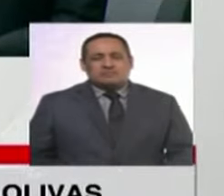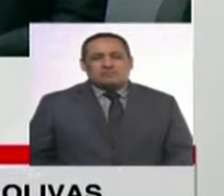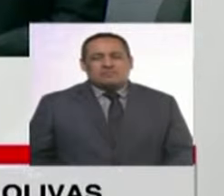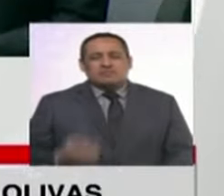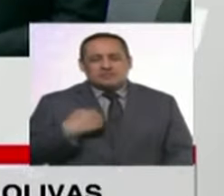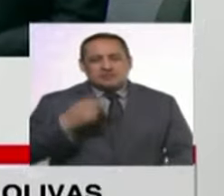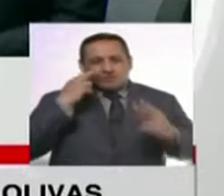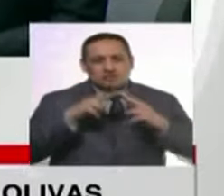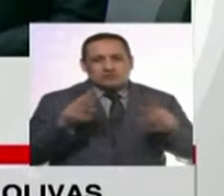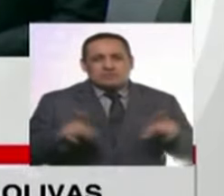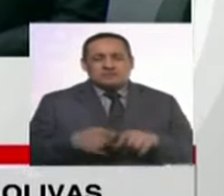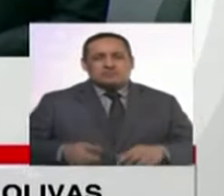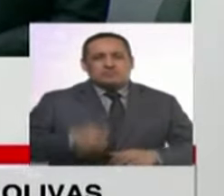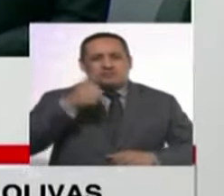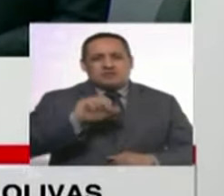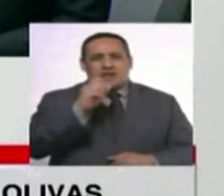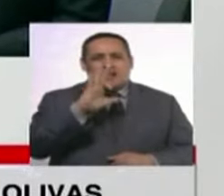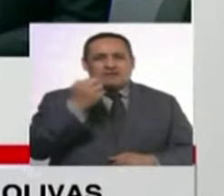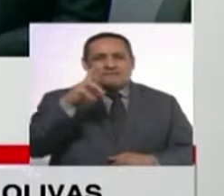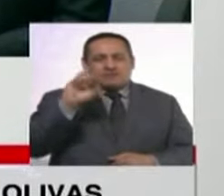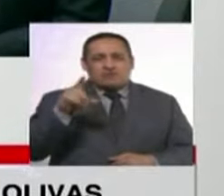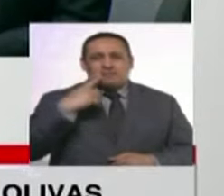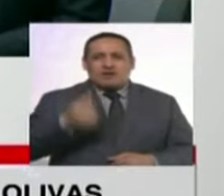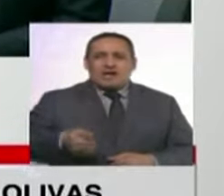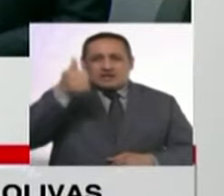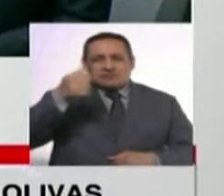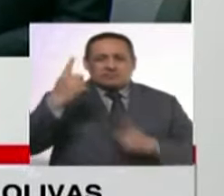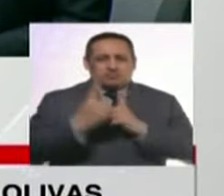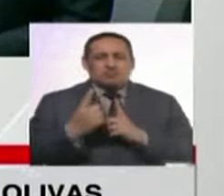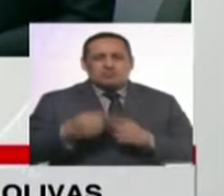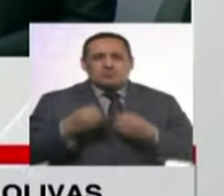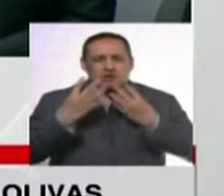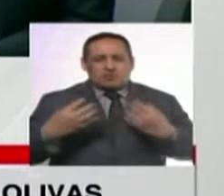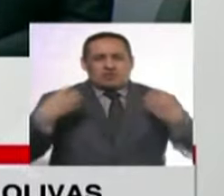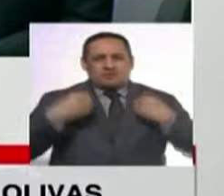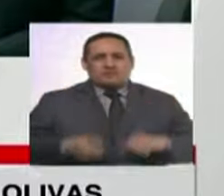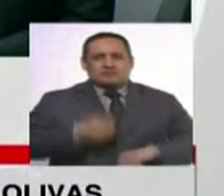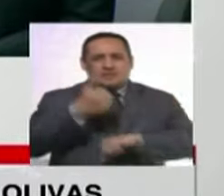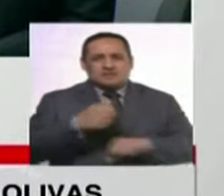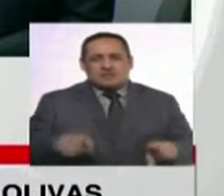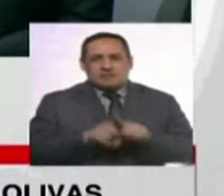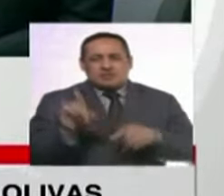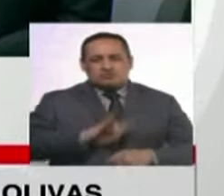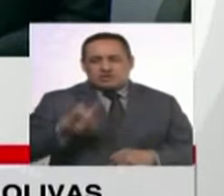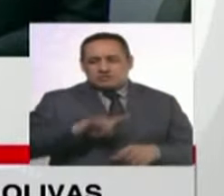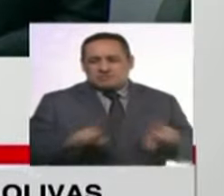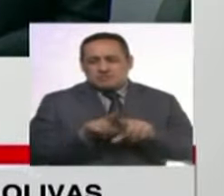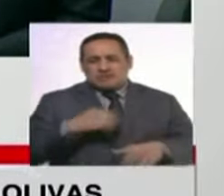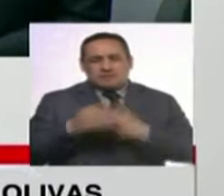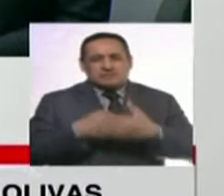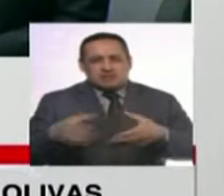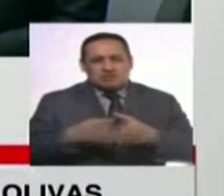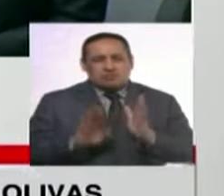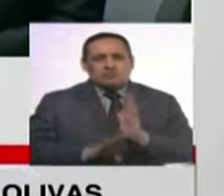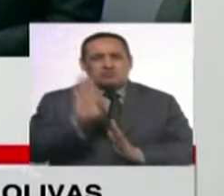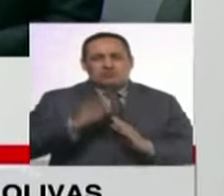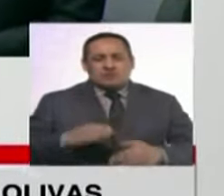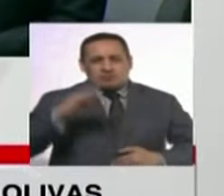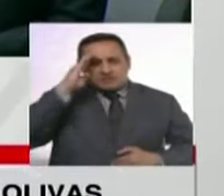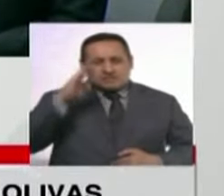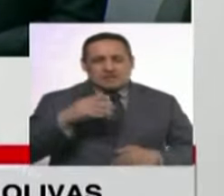conozco al general Alfaro en un momento fue mi jefe es un tremendo oficial tiene que utilizar la opción ministro para sacar delante de la policía y lucha